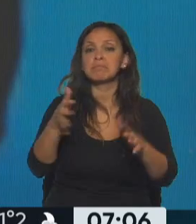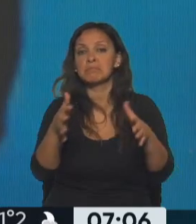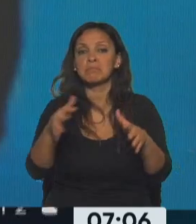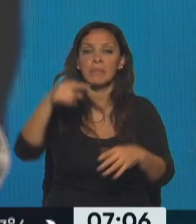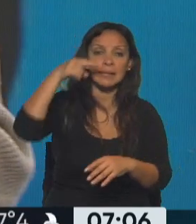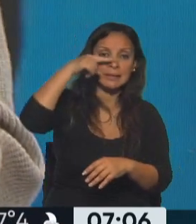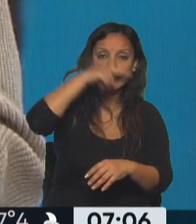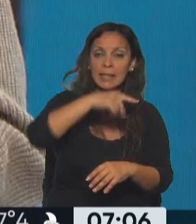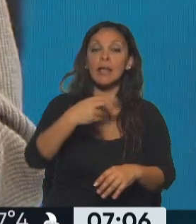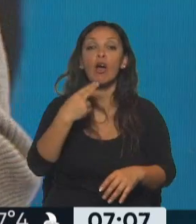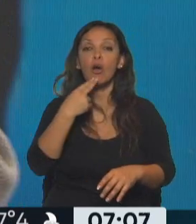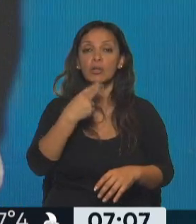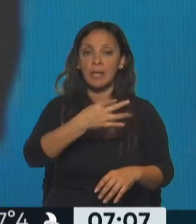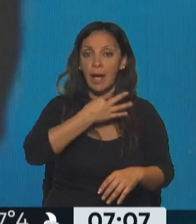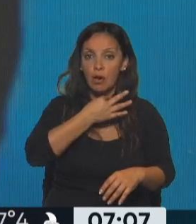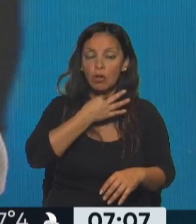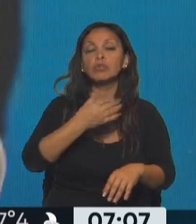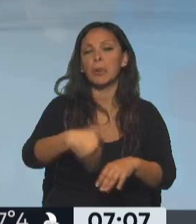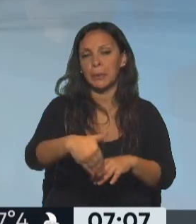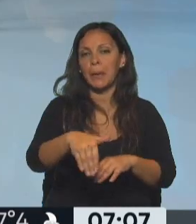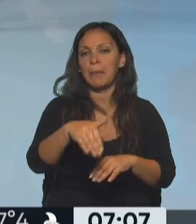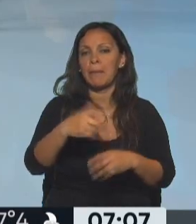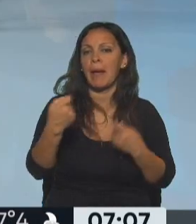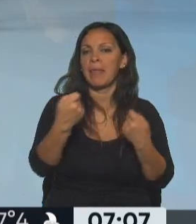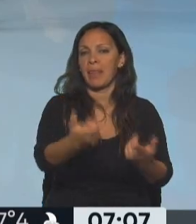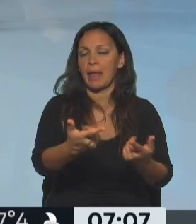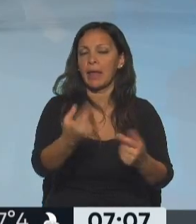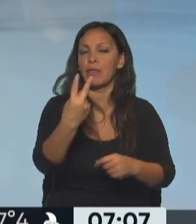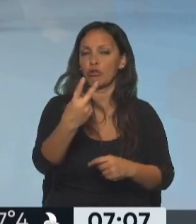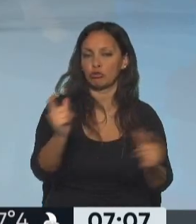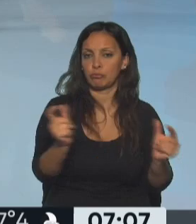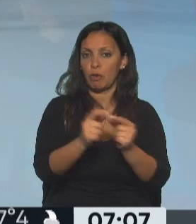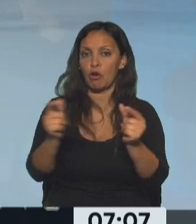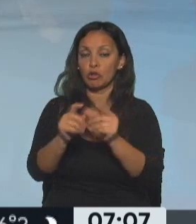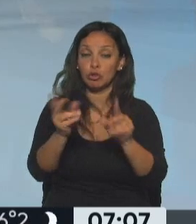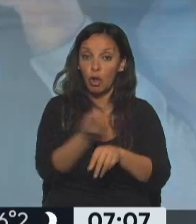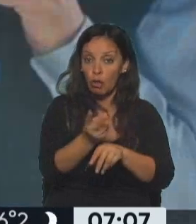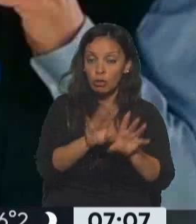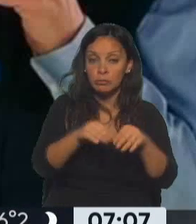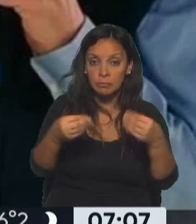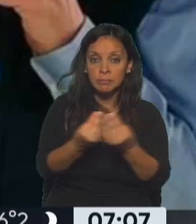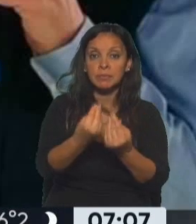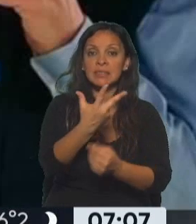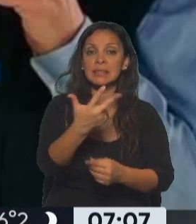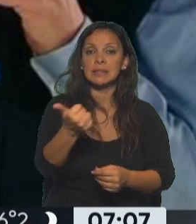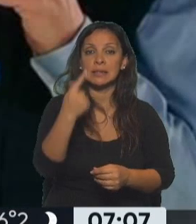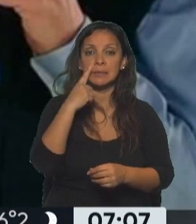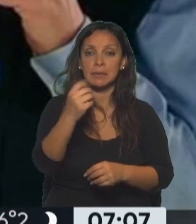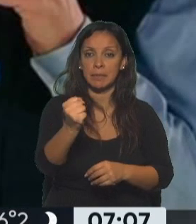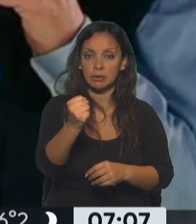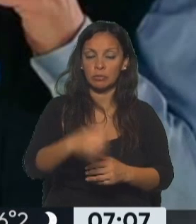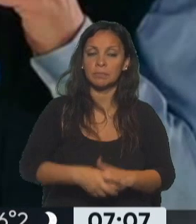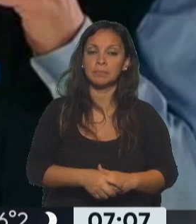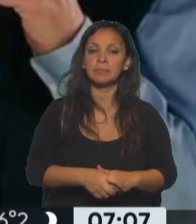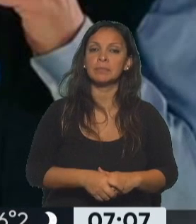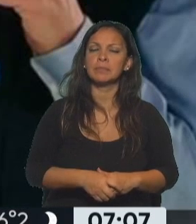y el 11 de agosto se estará justamente entregando 2 bonos que en total suman 36.000 pesos. ¿NASA? Sí. A ver, déjame que me